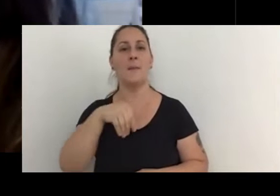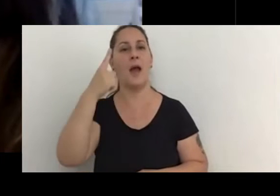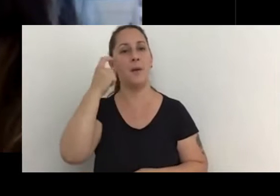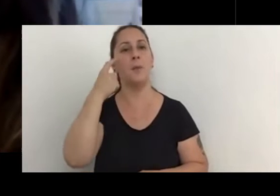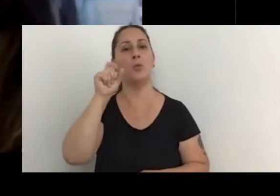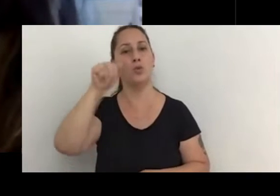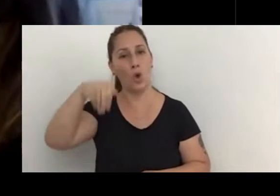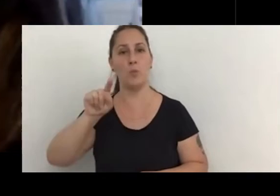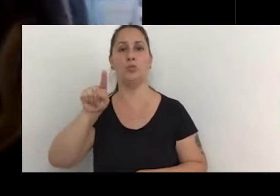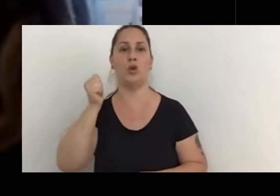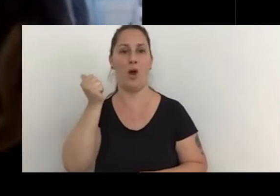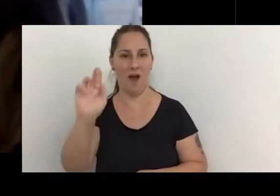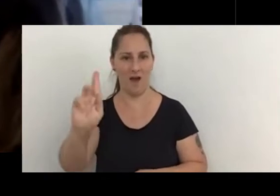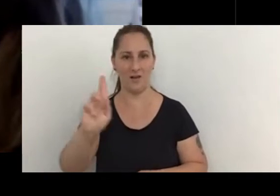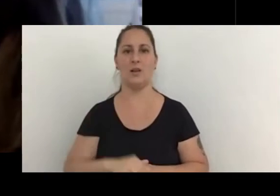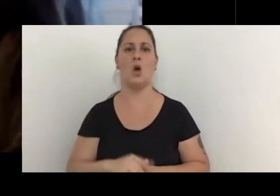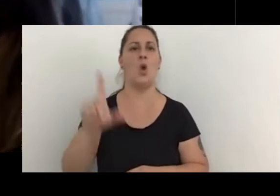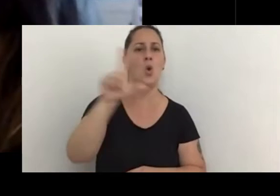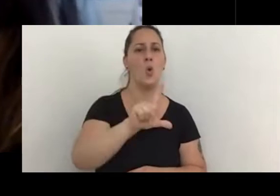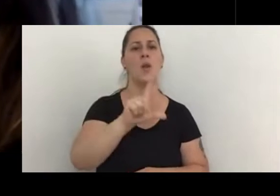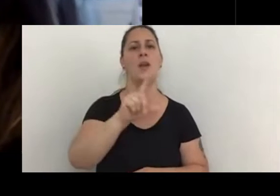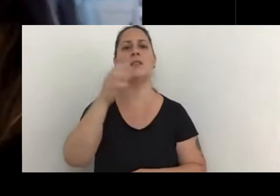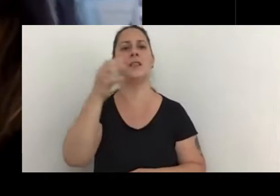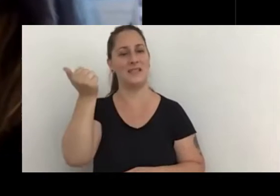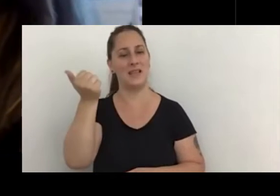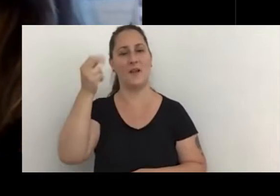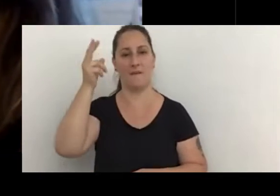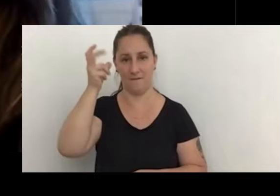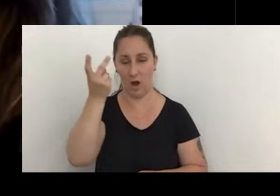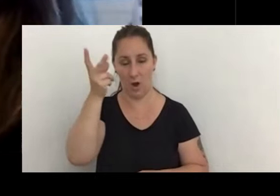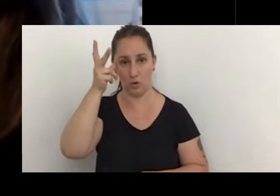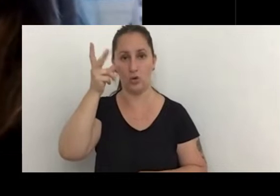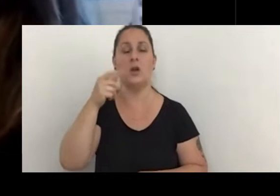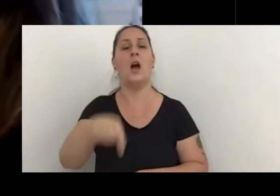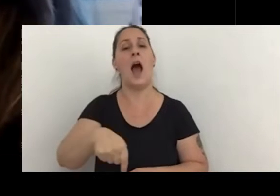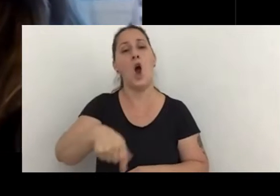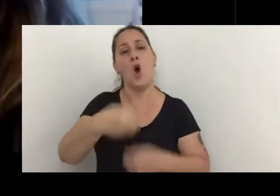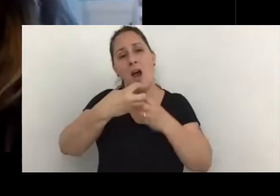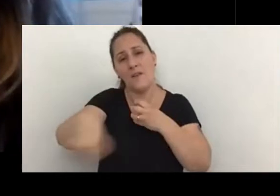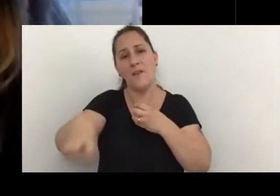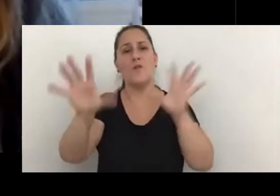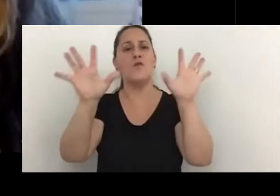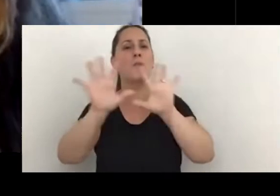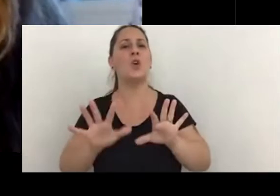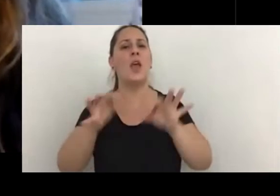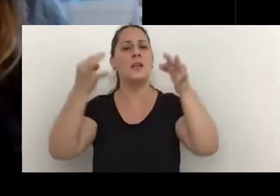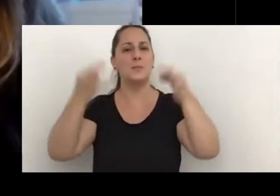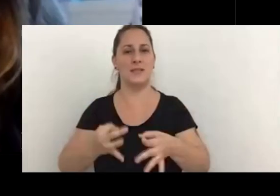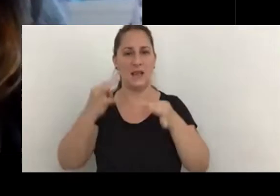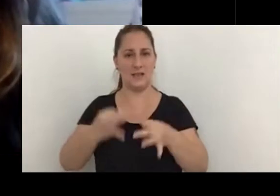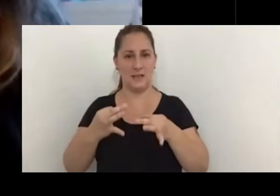fmaprender.com.ar, todos los lunes de 18 a 20. Y actualmente se desempeña en la división Formación y Especialización Presencial de